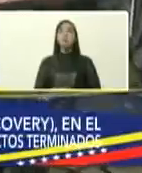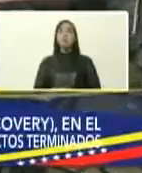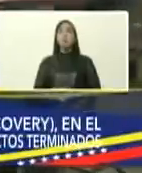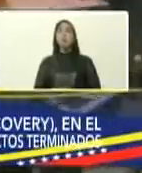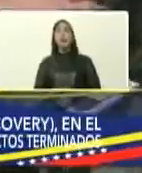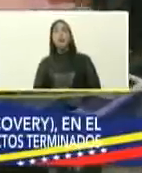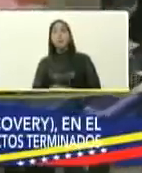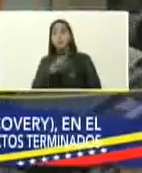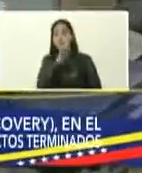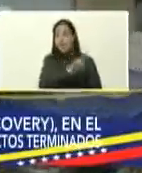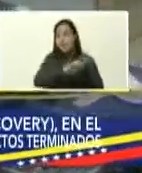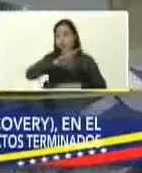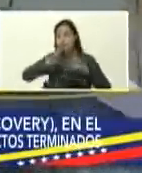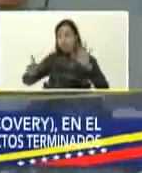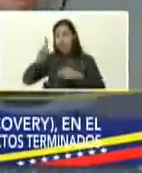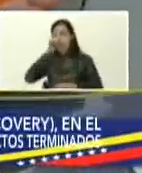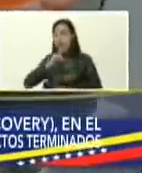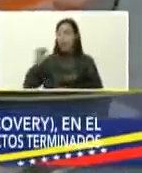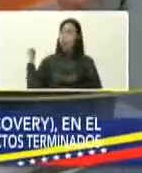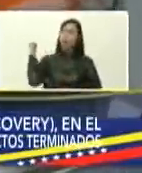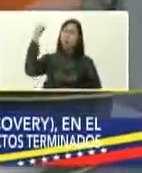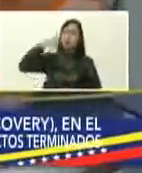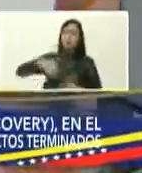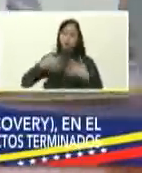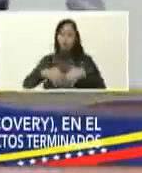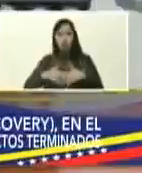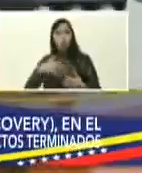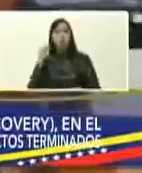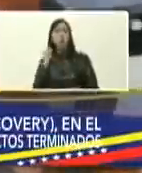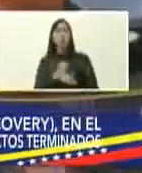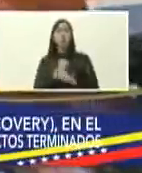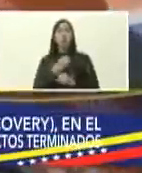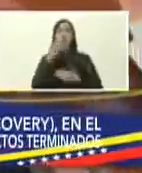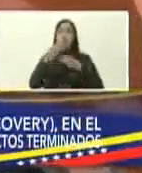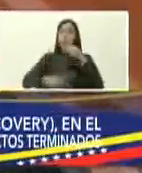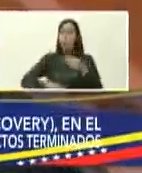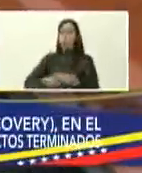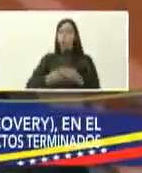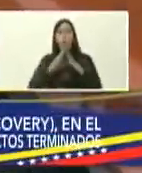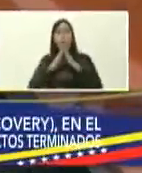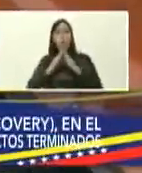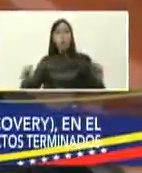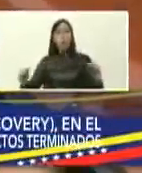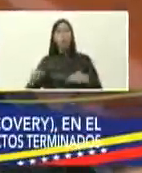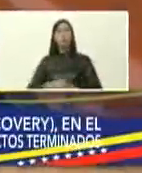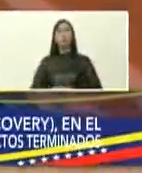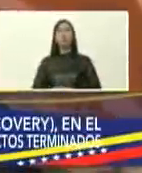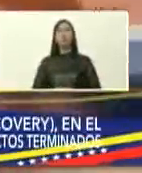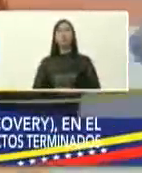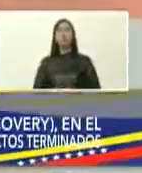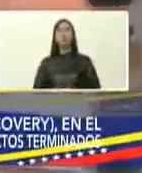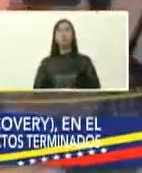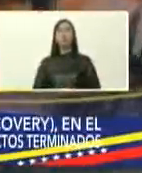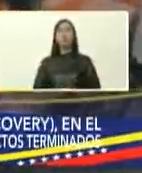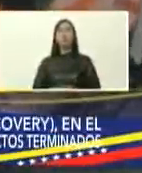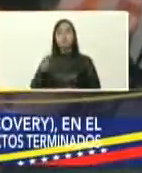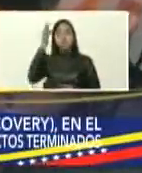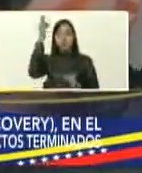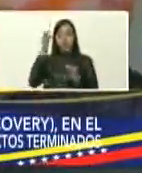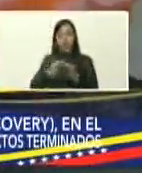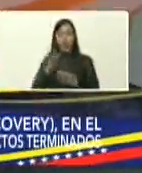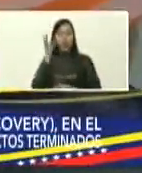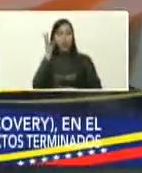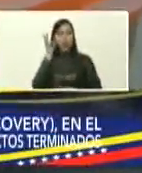la empresa, una empresa privada que trabaja con su fuerza obrera, que trabaja con su fuerza trabajadora y que además creen las mujeres. Le doy la